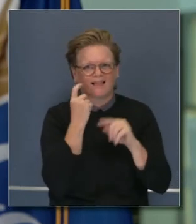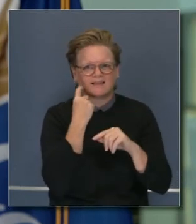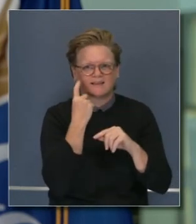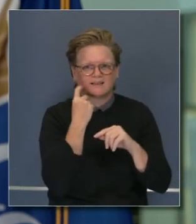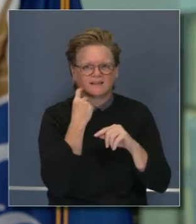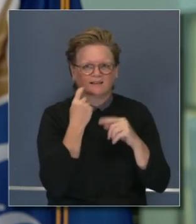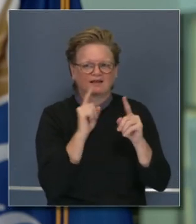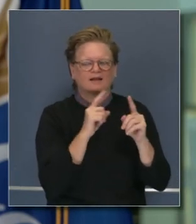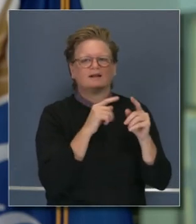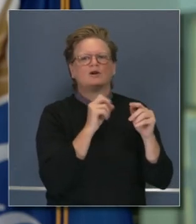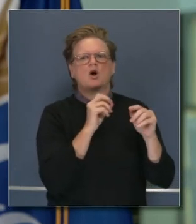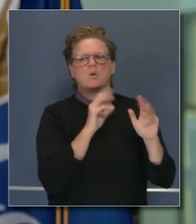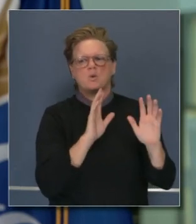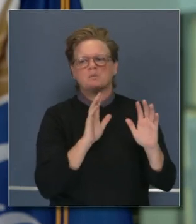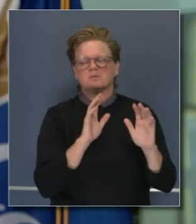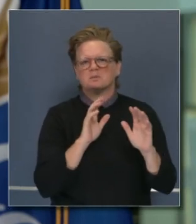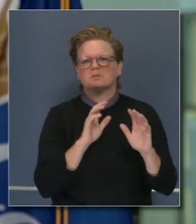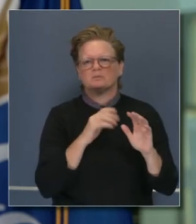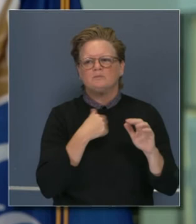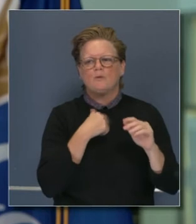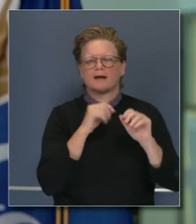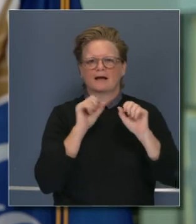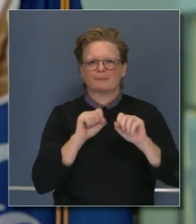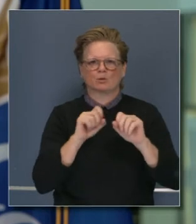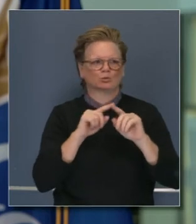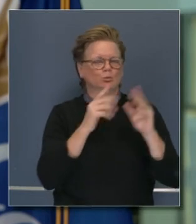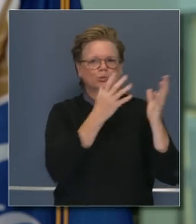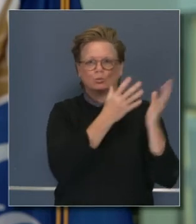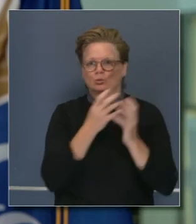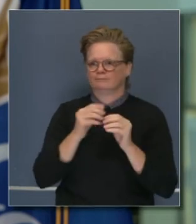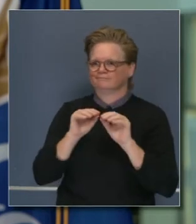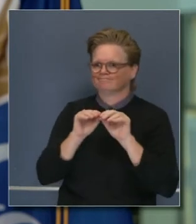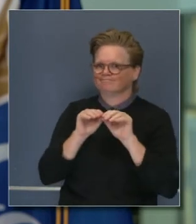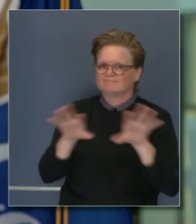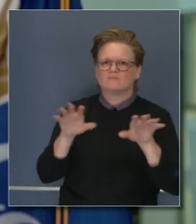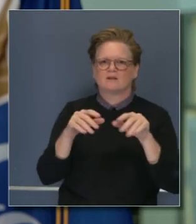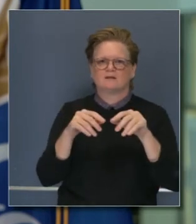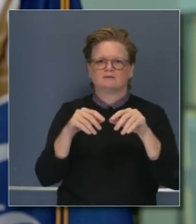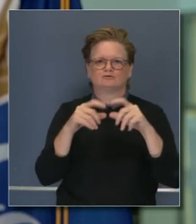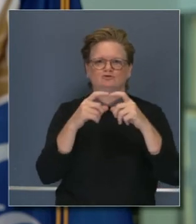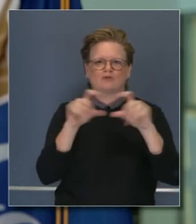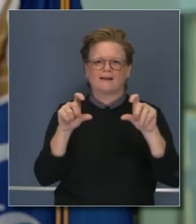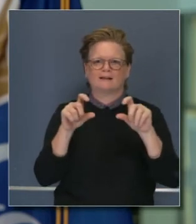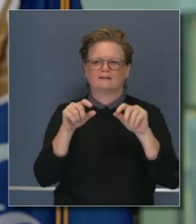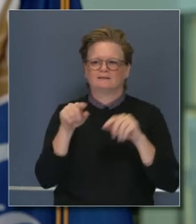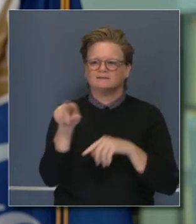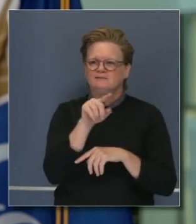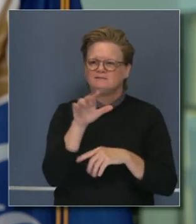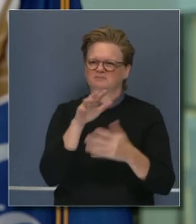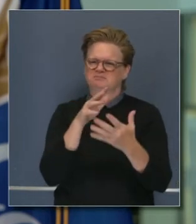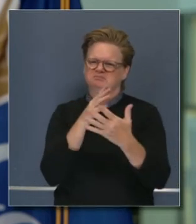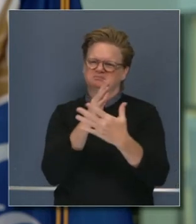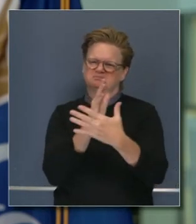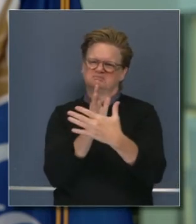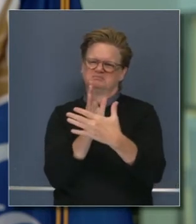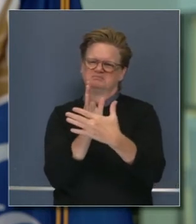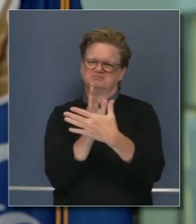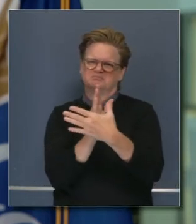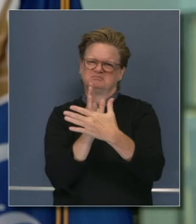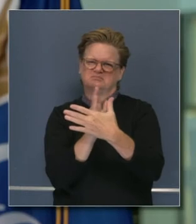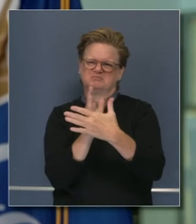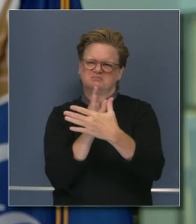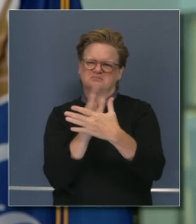nuestro sistema tendrá la capacidad de distribuir esos cheques aproximadamente en esos días. Así